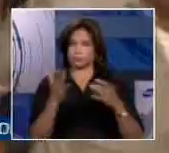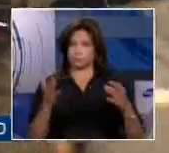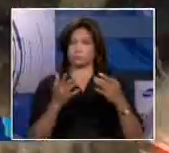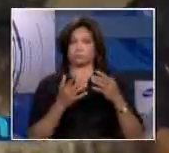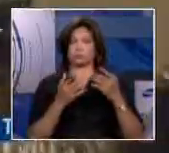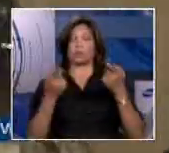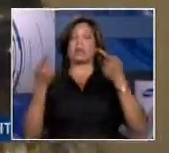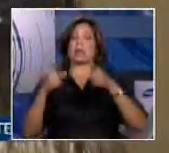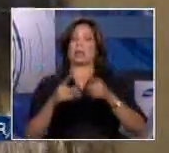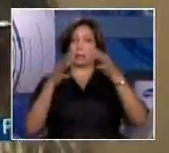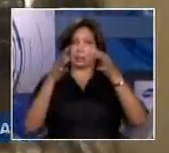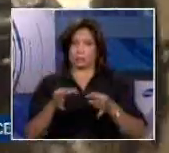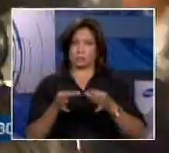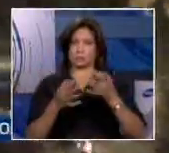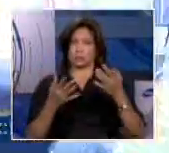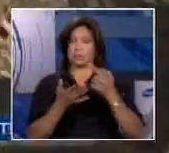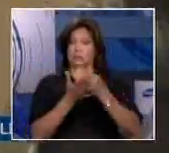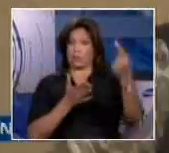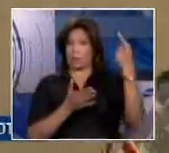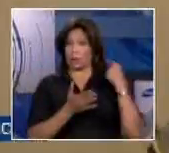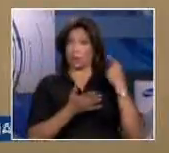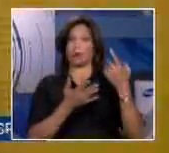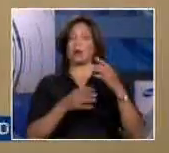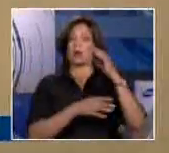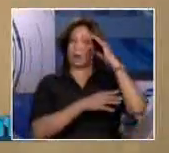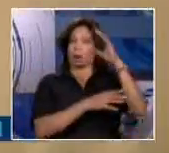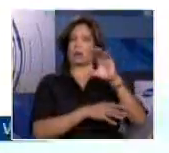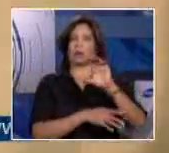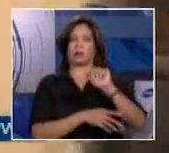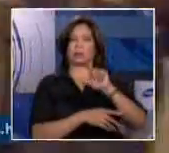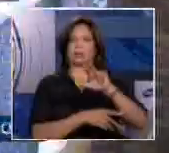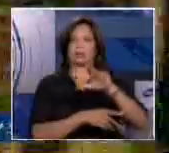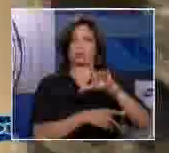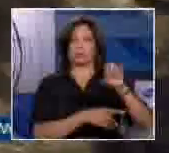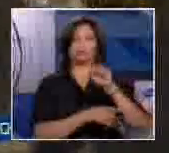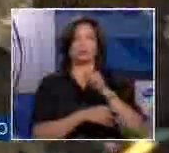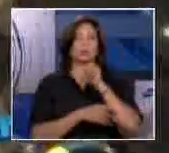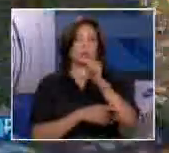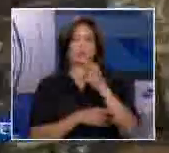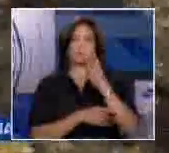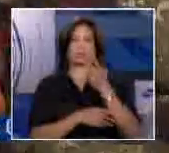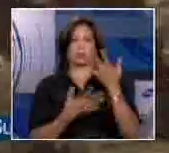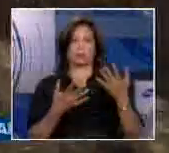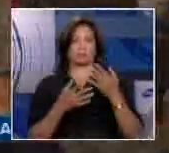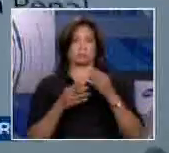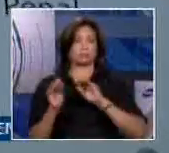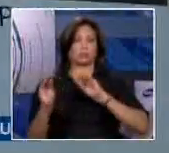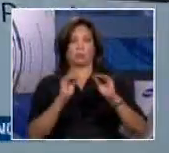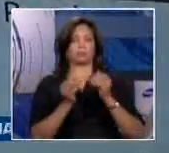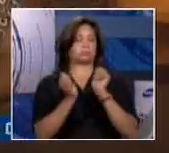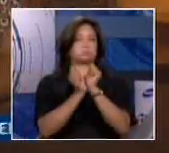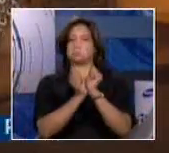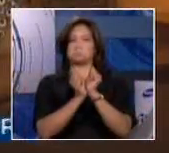que se le realizara la medida de coerción la semana pasada, al coronel Carlos Fernández Valerio no se le ha visto ser trasladado con